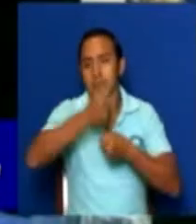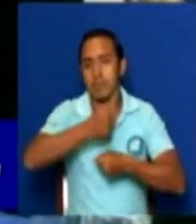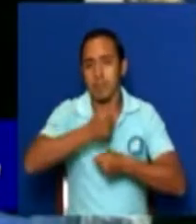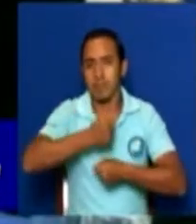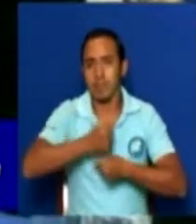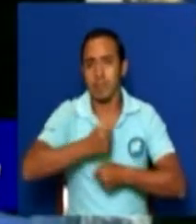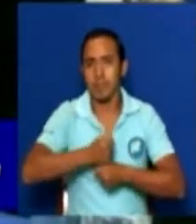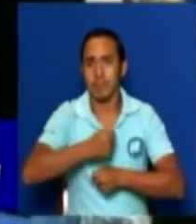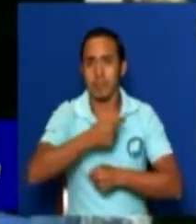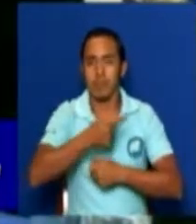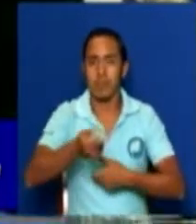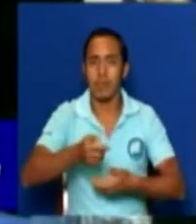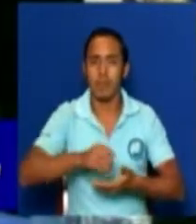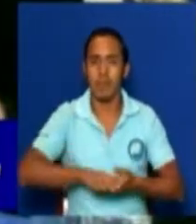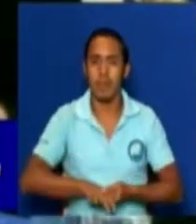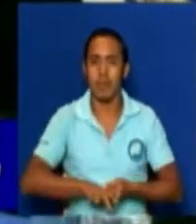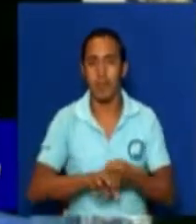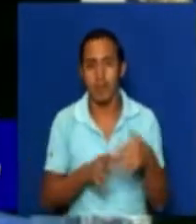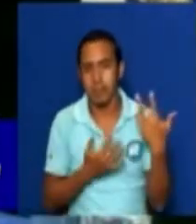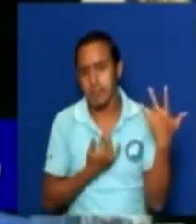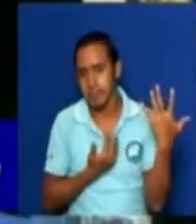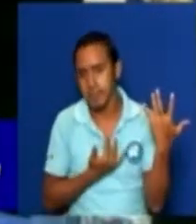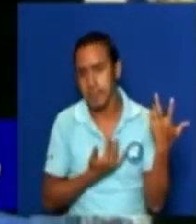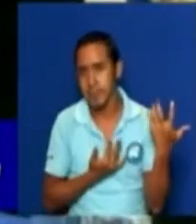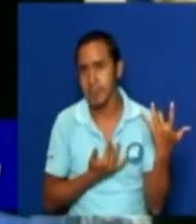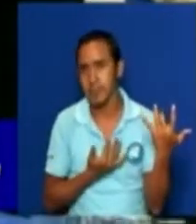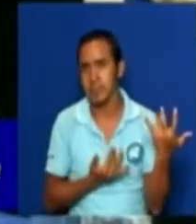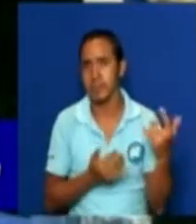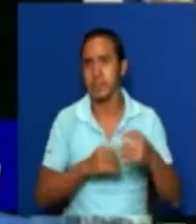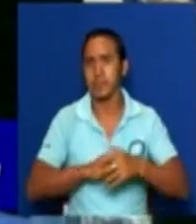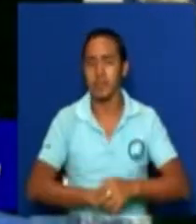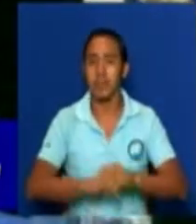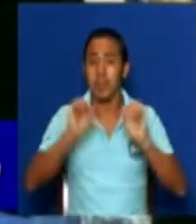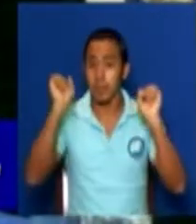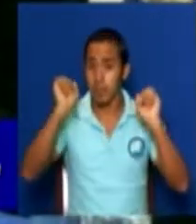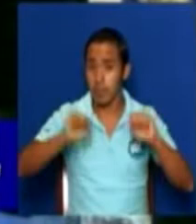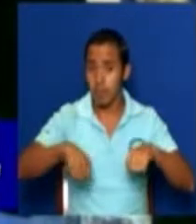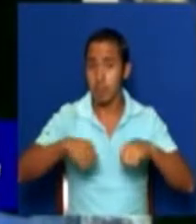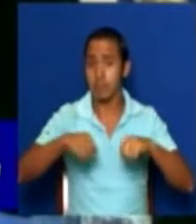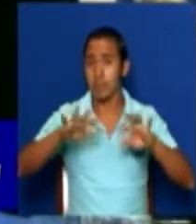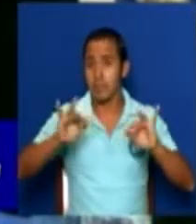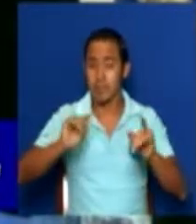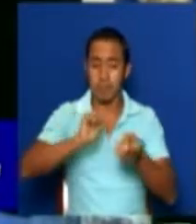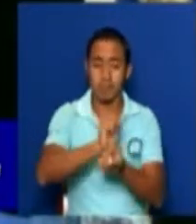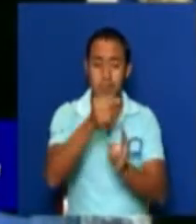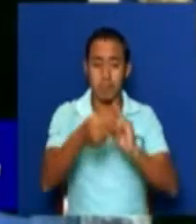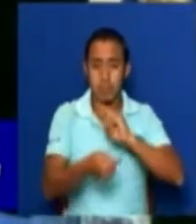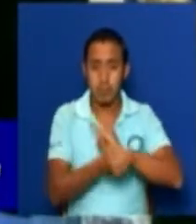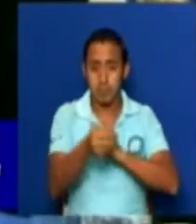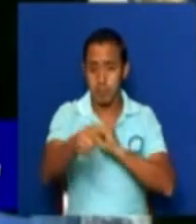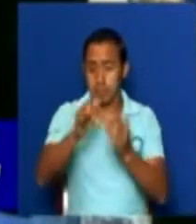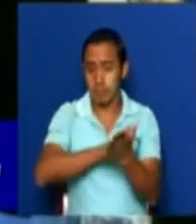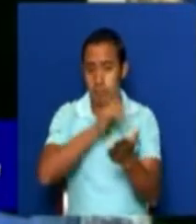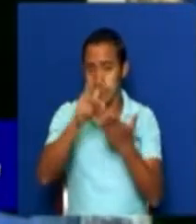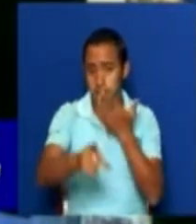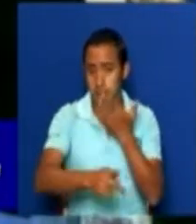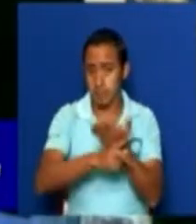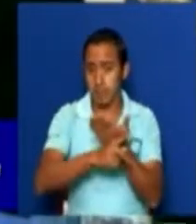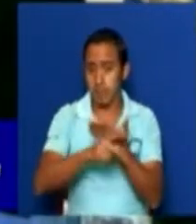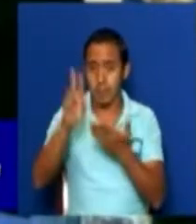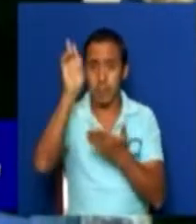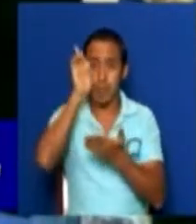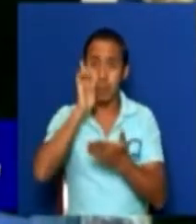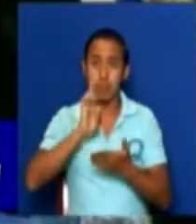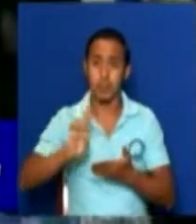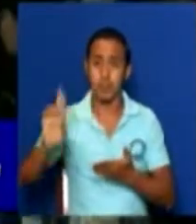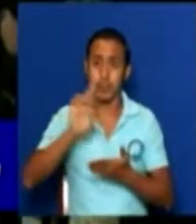trabajando, esperamos pues poder llegar a adecuar todos esos programas universitarios y también